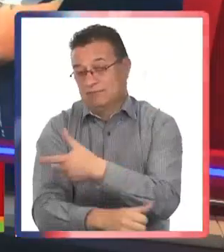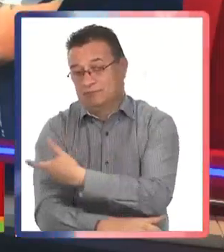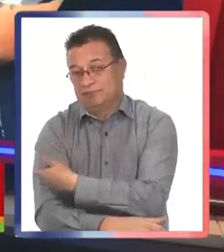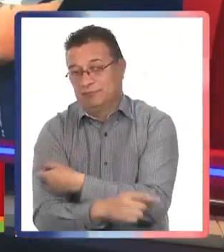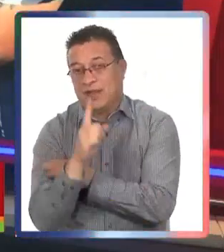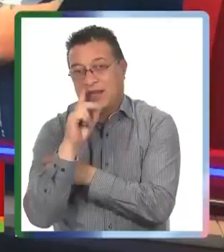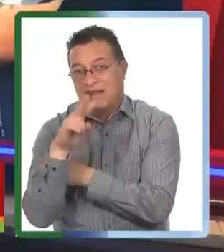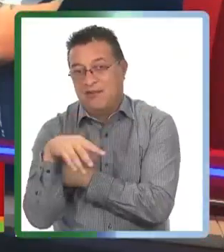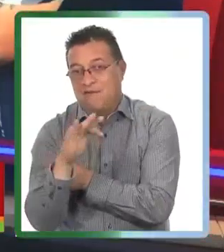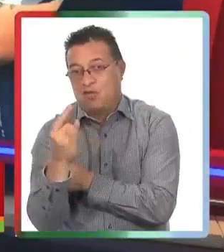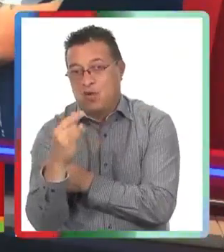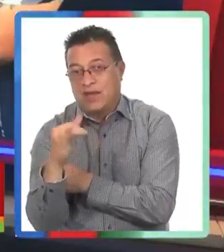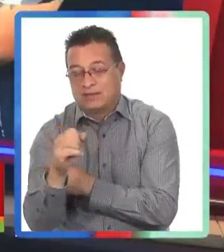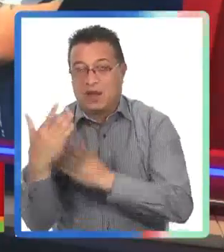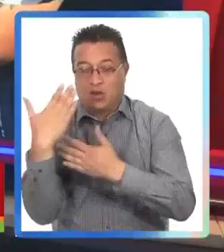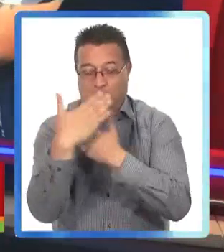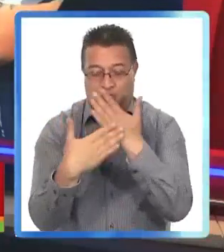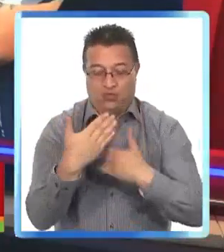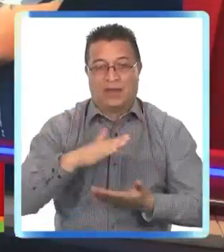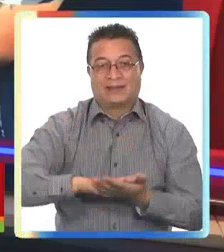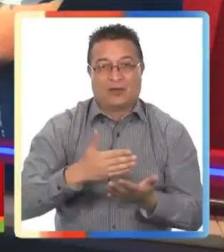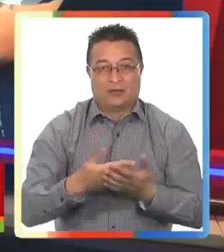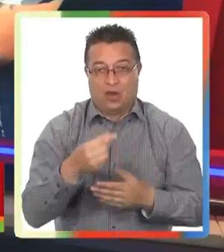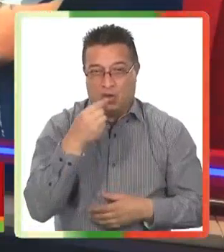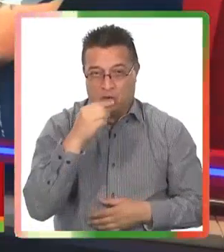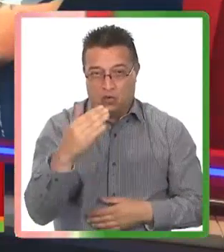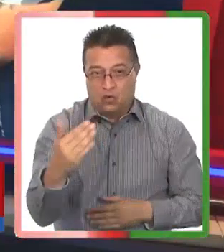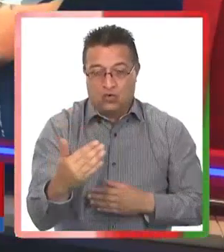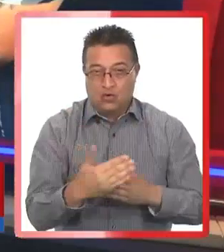el COVID-19 para proteger la salud, ahora que se